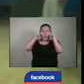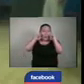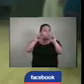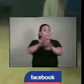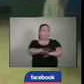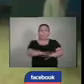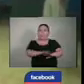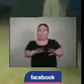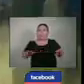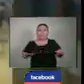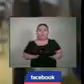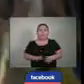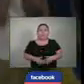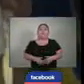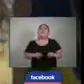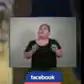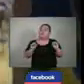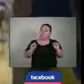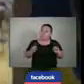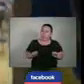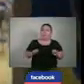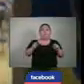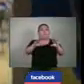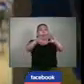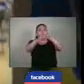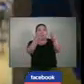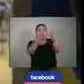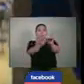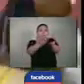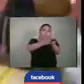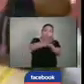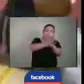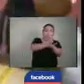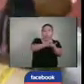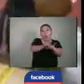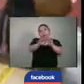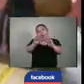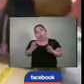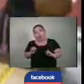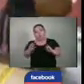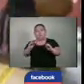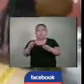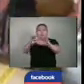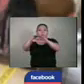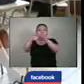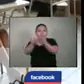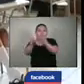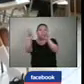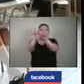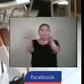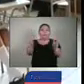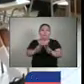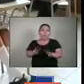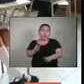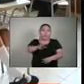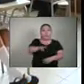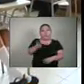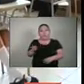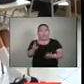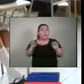con una mascarilla. Se mantiene el esquema de atención educativa multimodal o